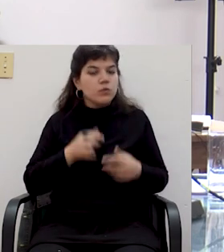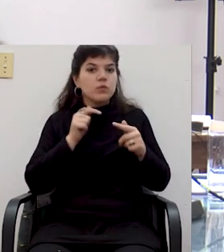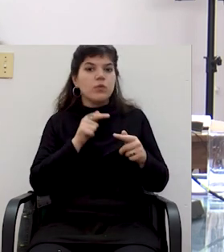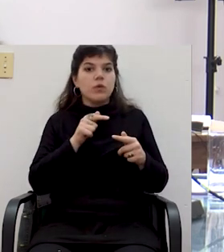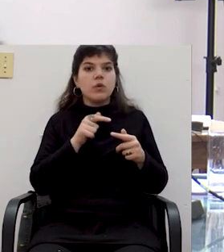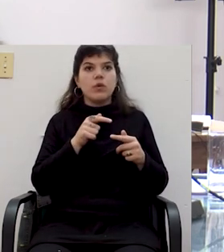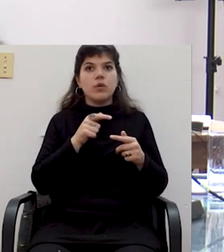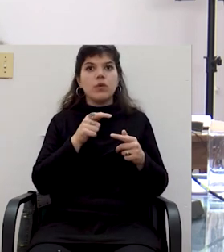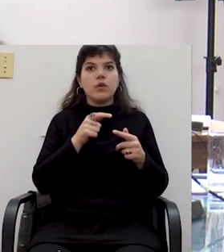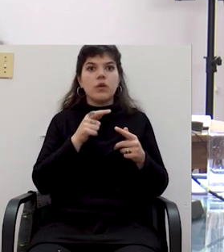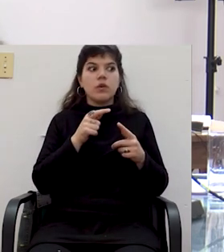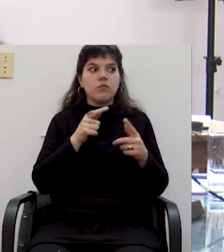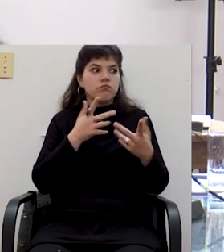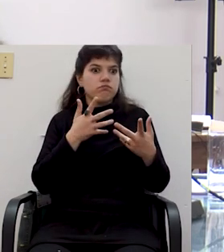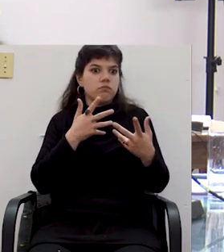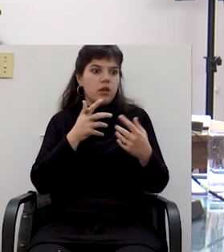nuevos haceres?